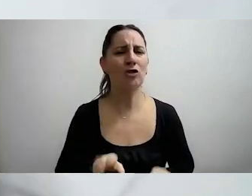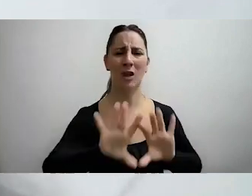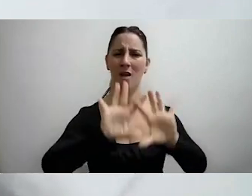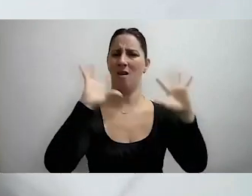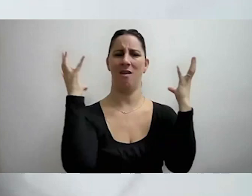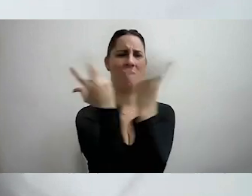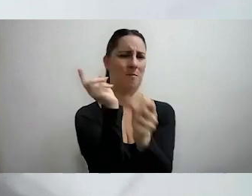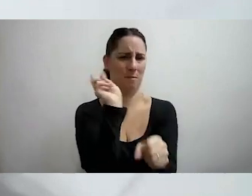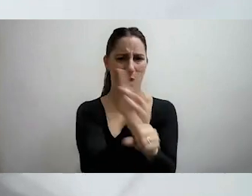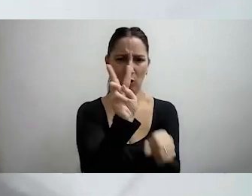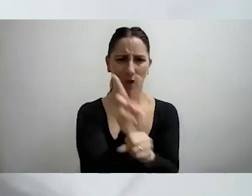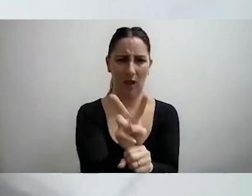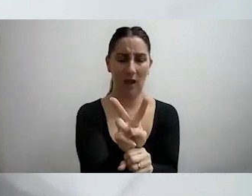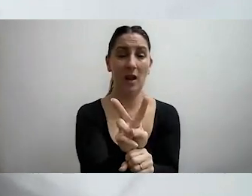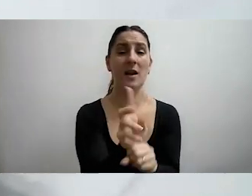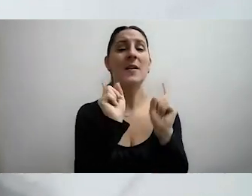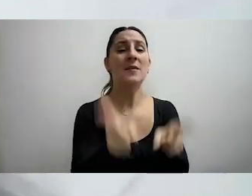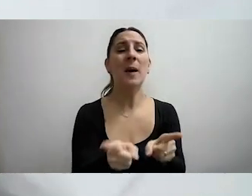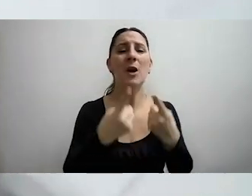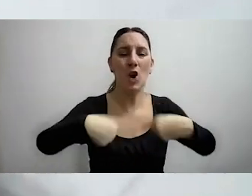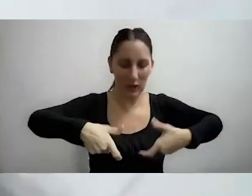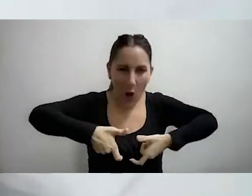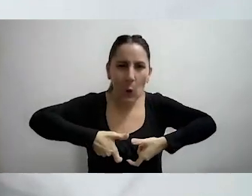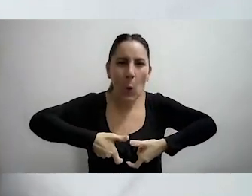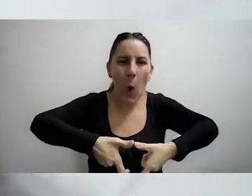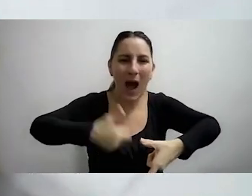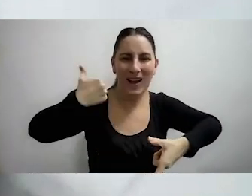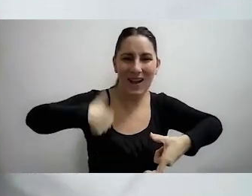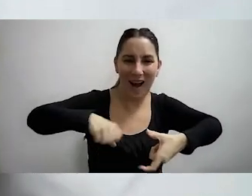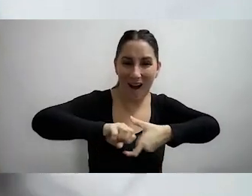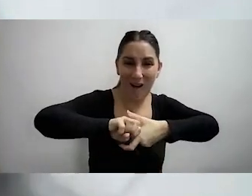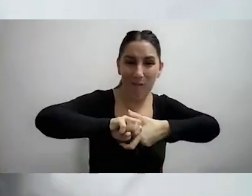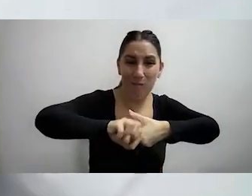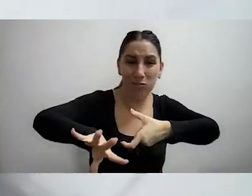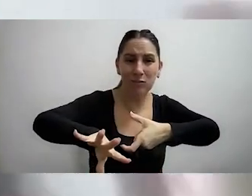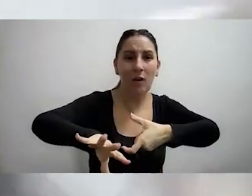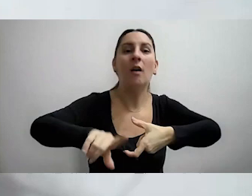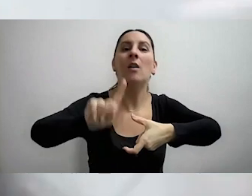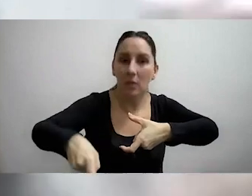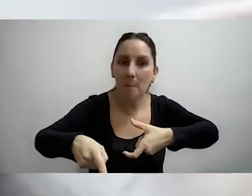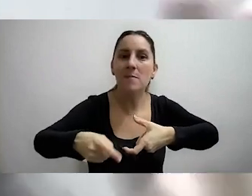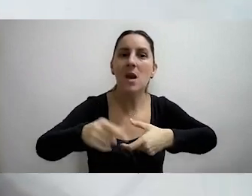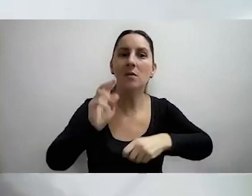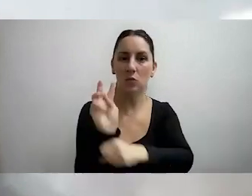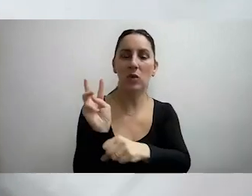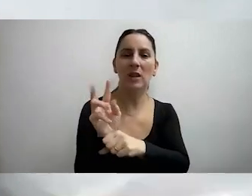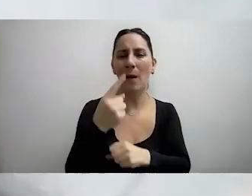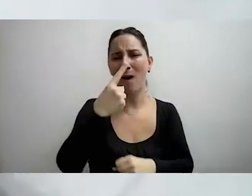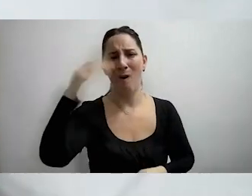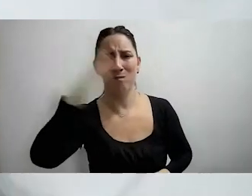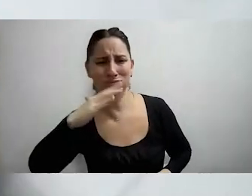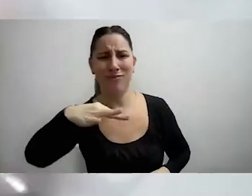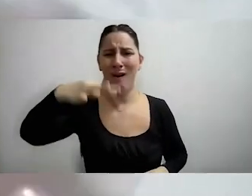100%, incluso los desechos cloacales, todo, sin producir olores ni nada por el estilo, que uno se imagina que todo eso va a